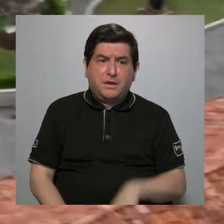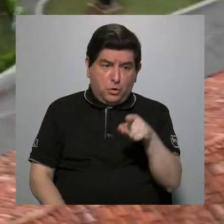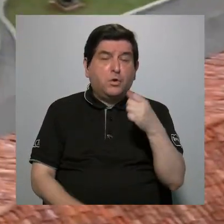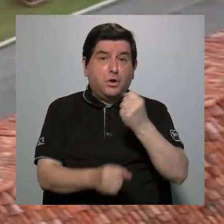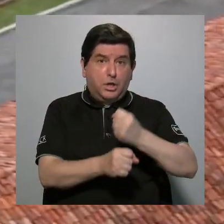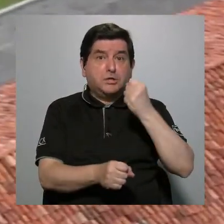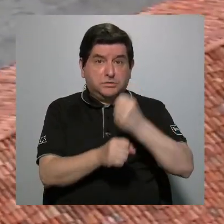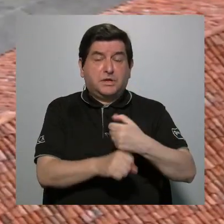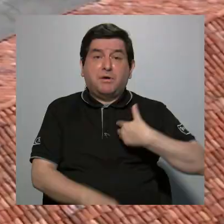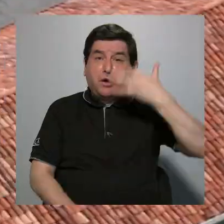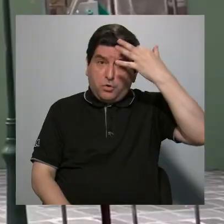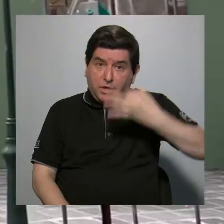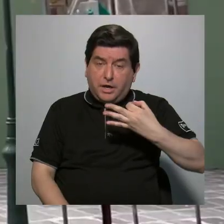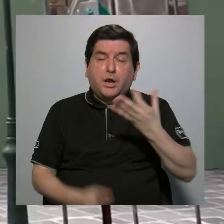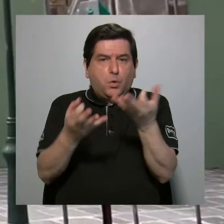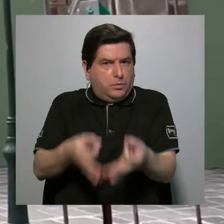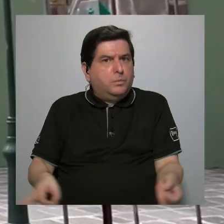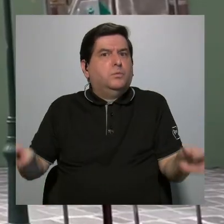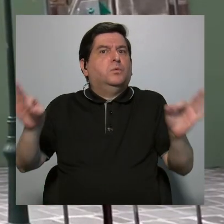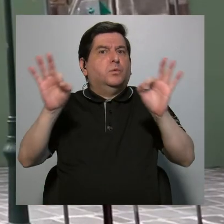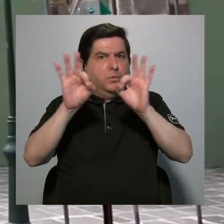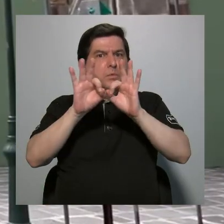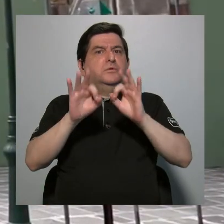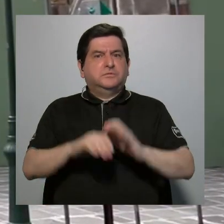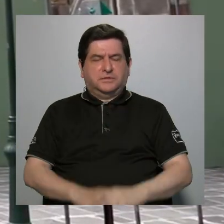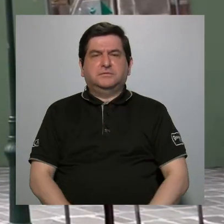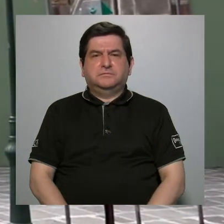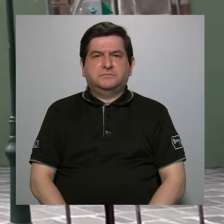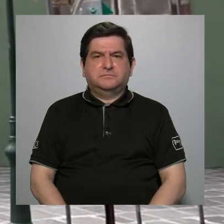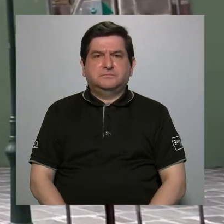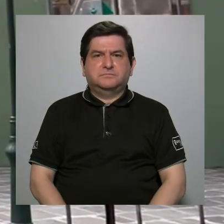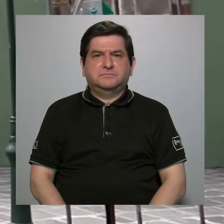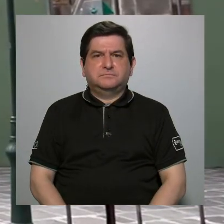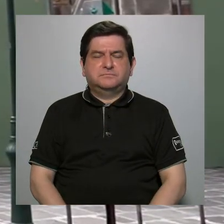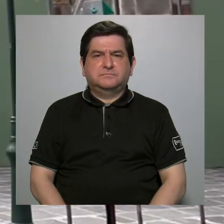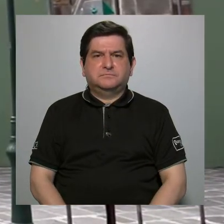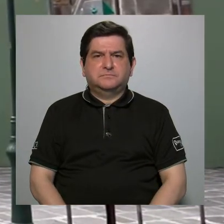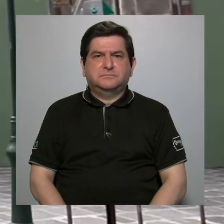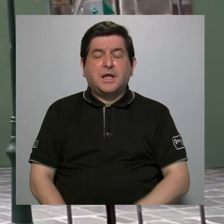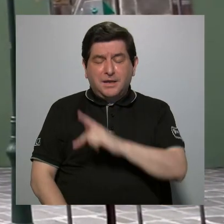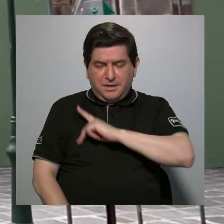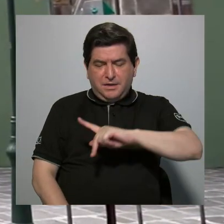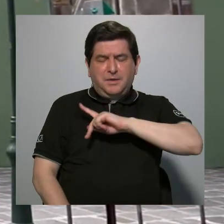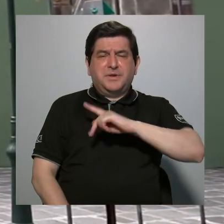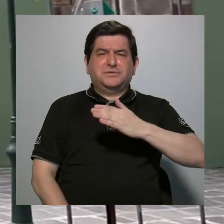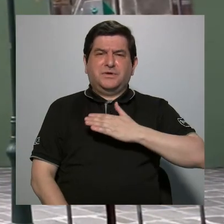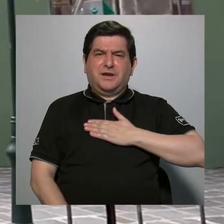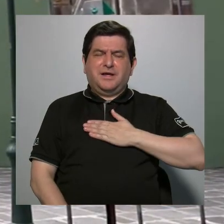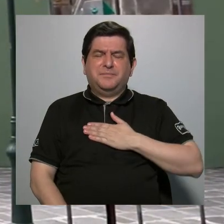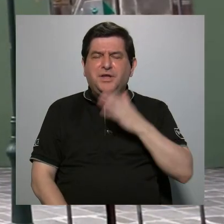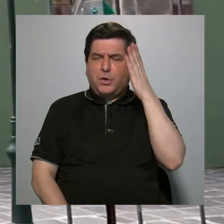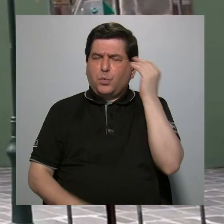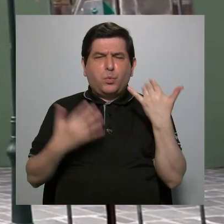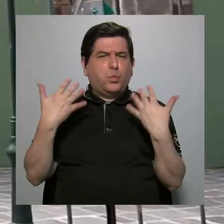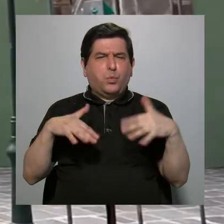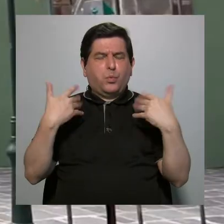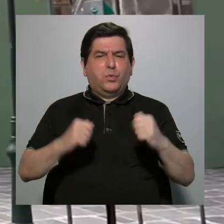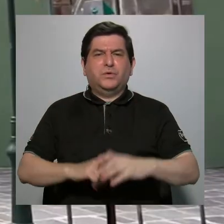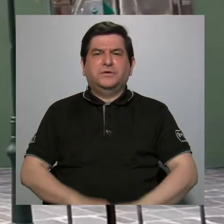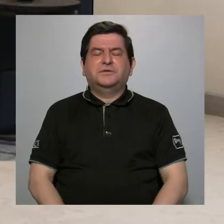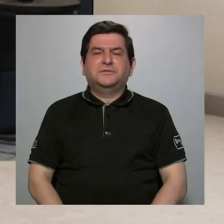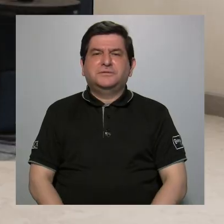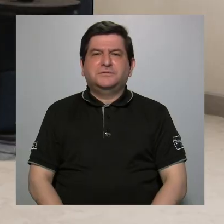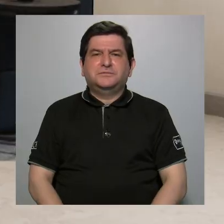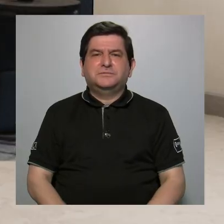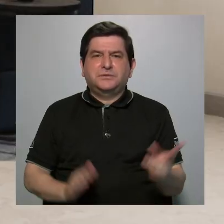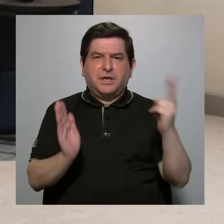una obra, creo yo, también muy importante, que también personalmente me dejó una gran experiencia. Desde luego.